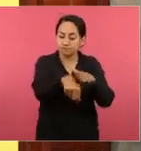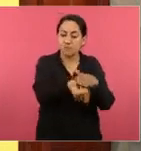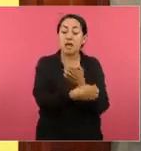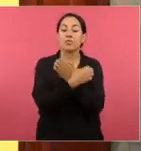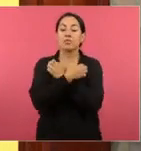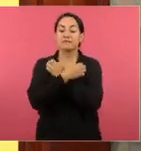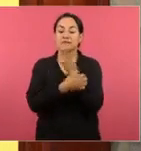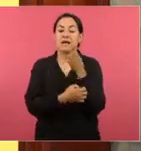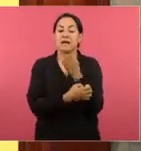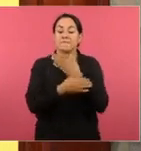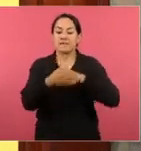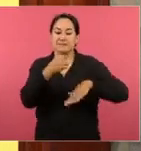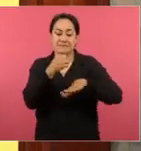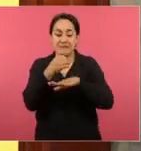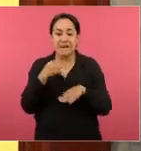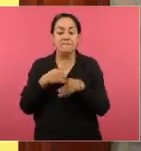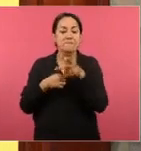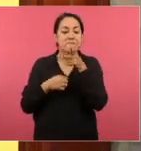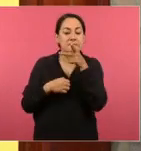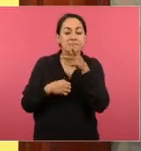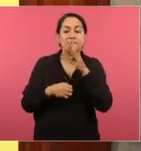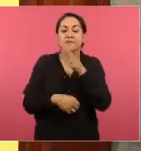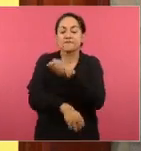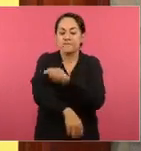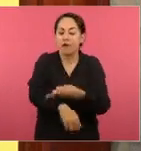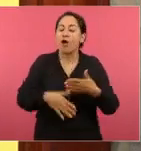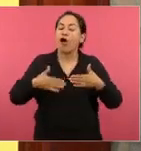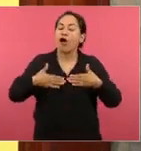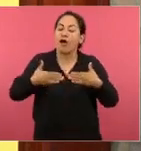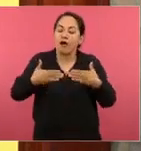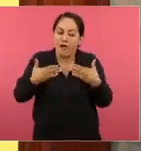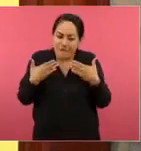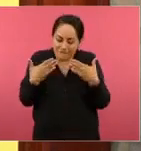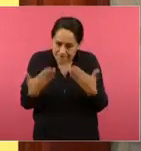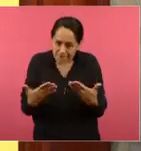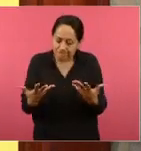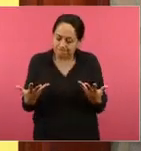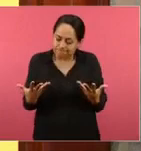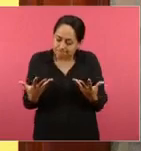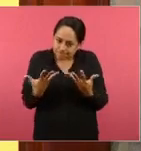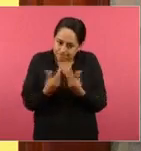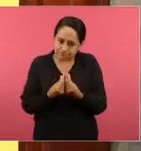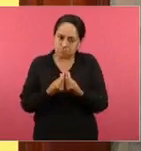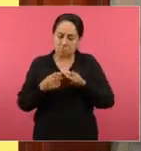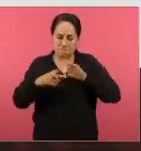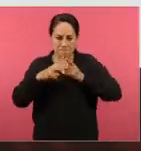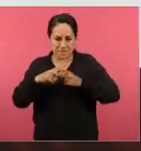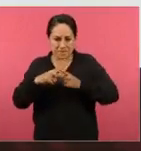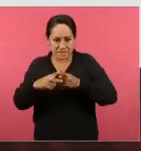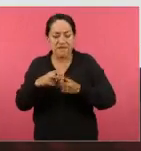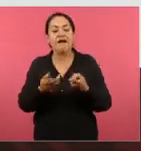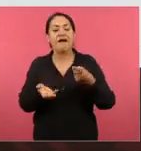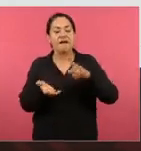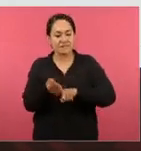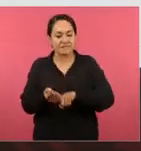general, padres de familia, tengan confianza de que el conocimiento matemático está presente en esta